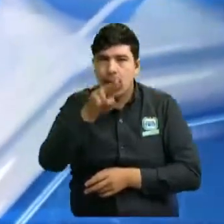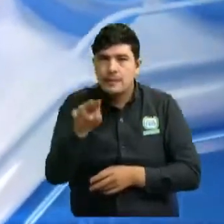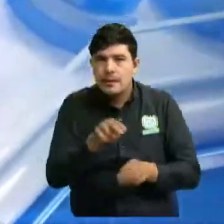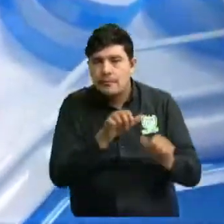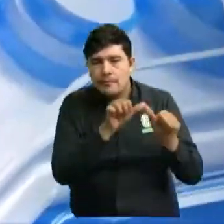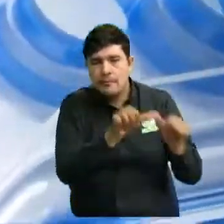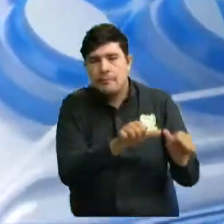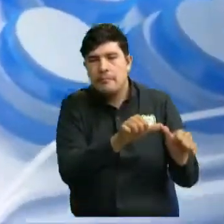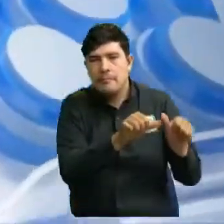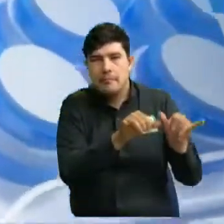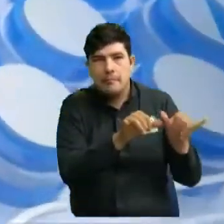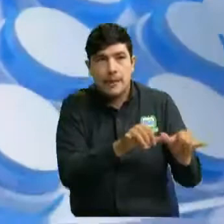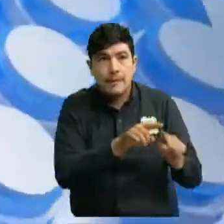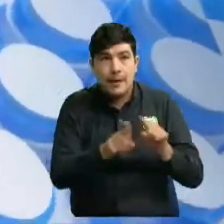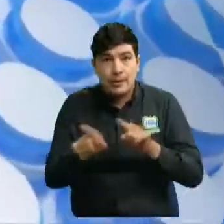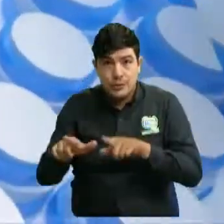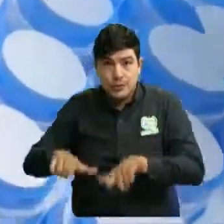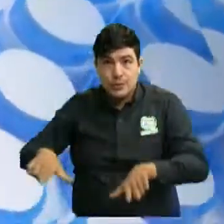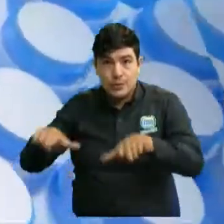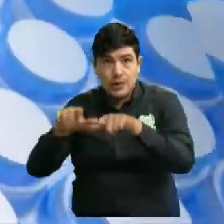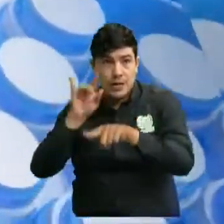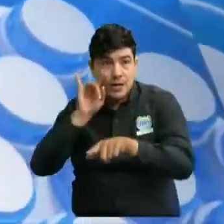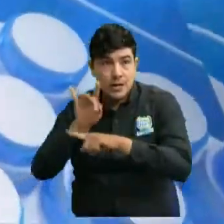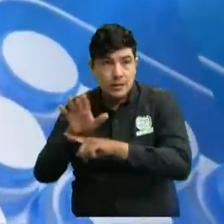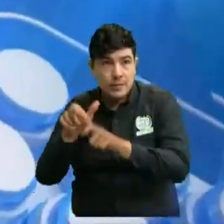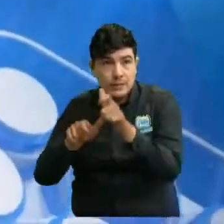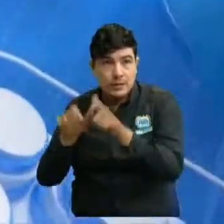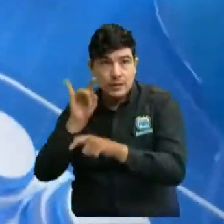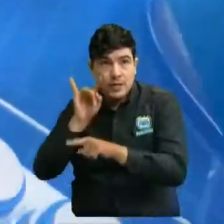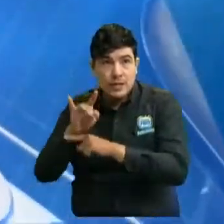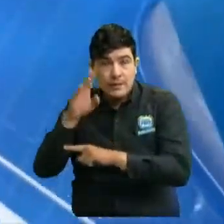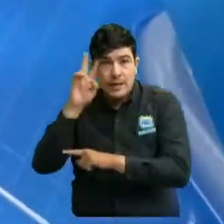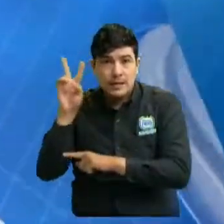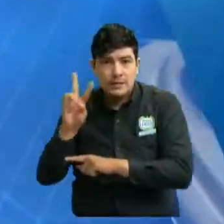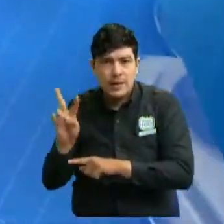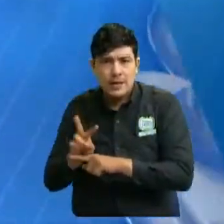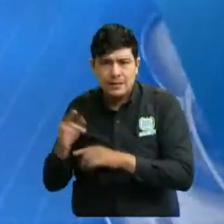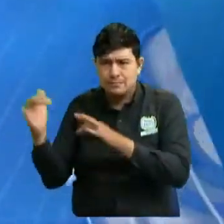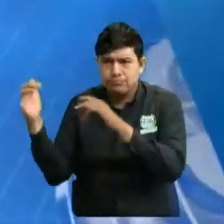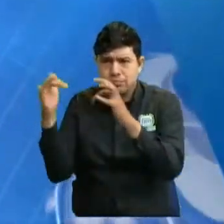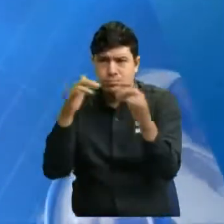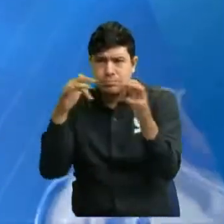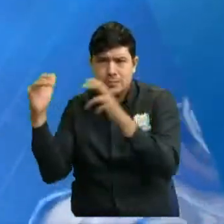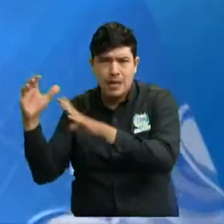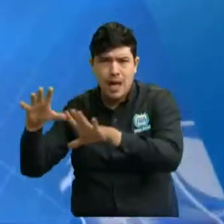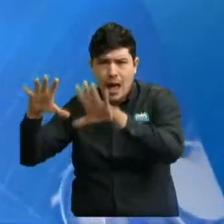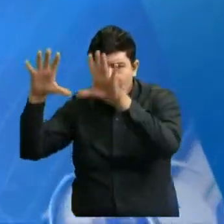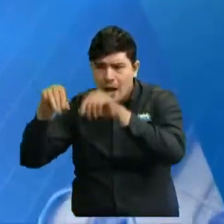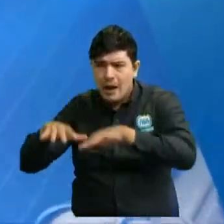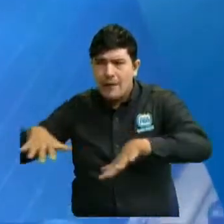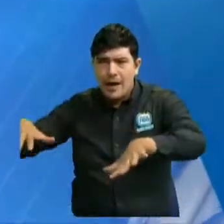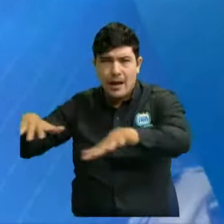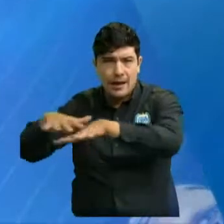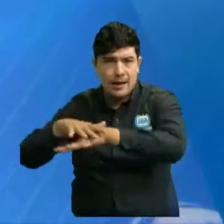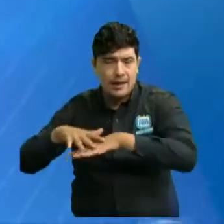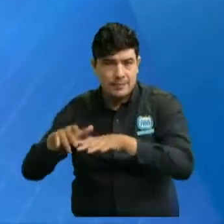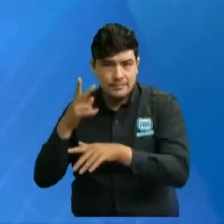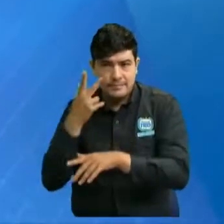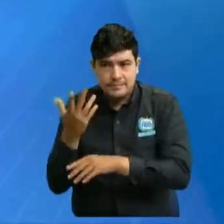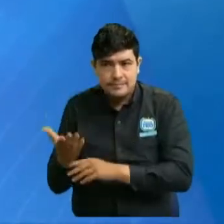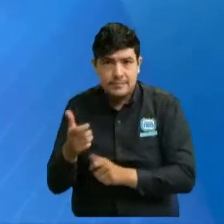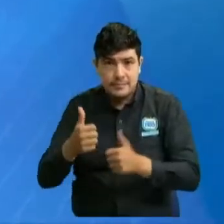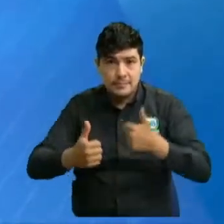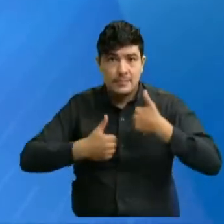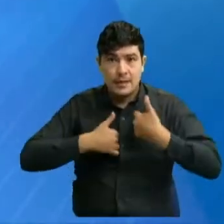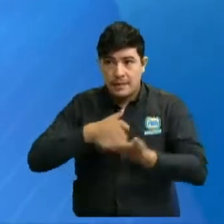tanto, así quedó uno de los puestos de control de la Guardia Venezolana. Los combates acabaron con la infraestructura física. Los militares llegan hasta